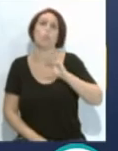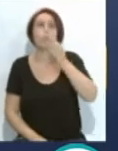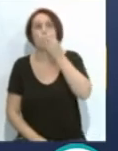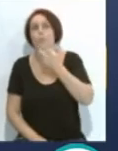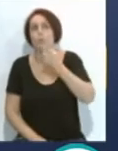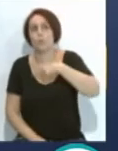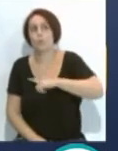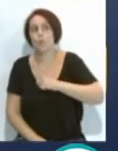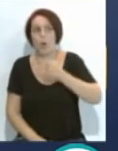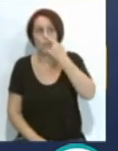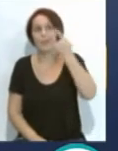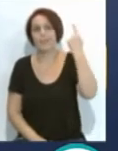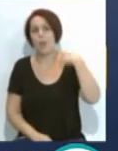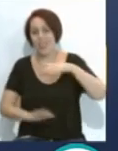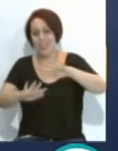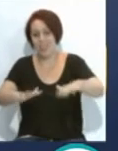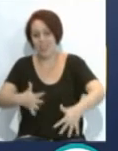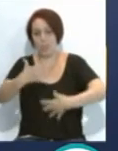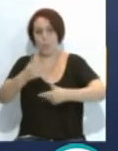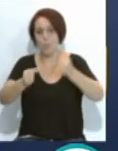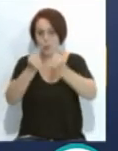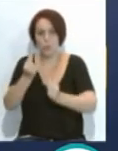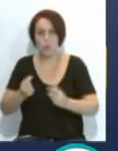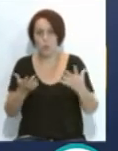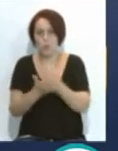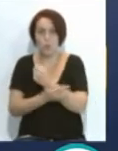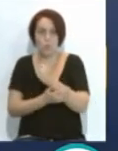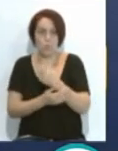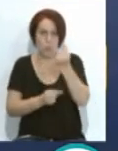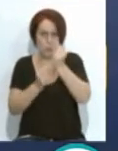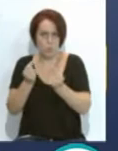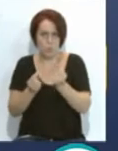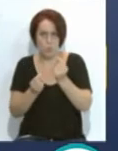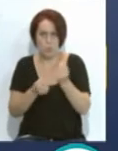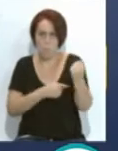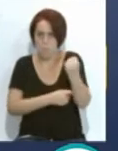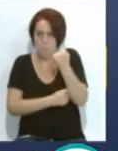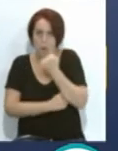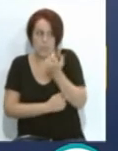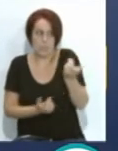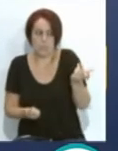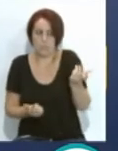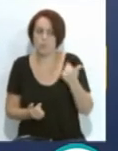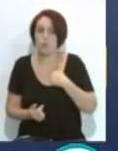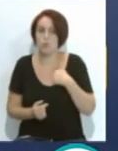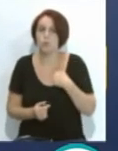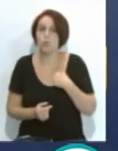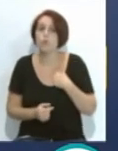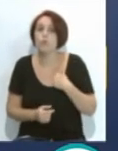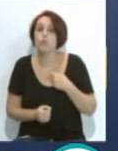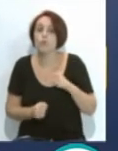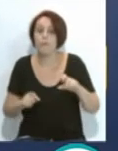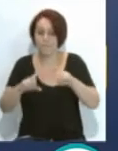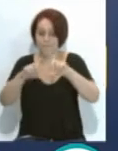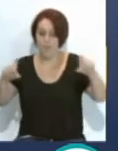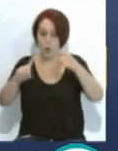el 10º presupuesto y todos con mucho más presupuesto que el Cádiz. Yo, una de las fórmulas que usé